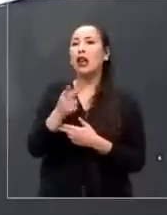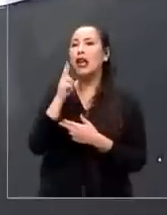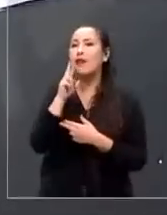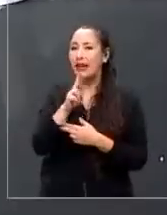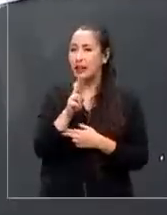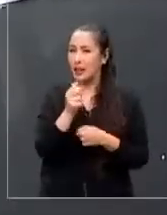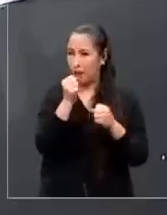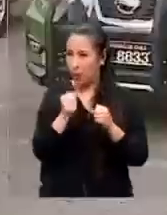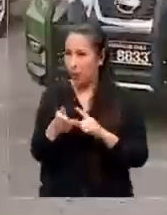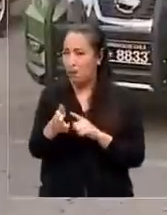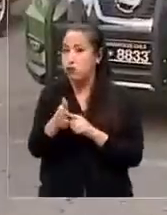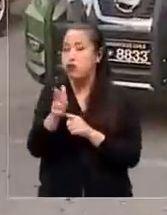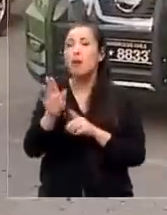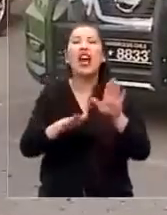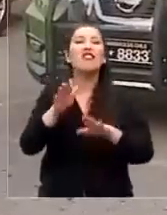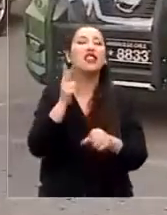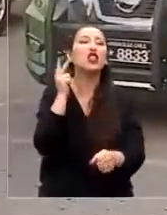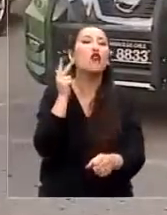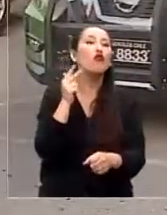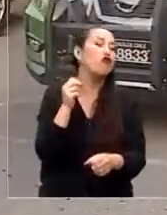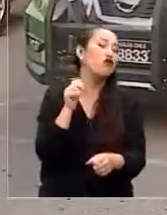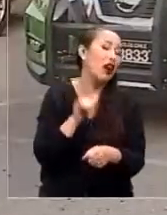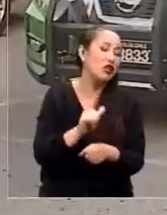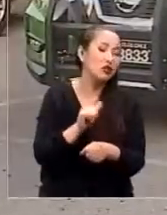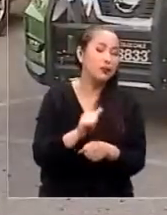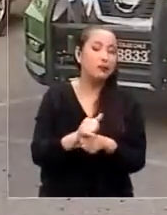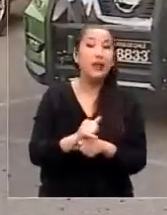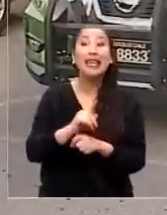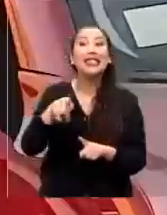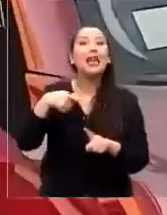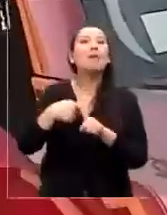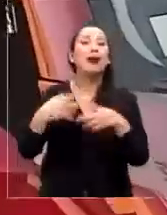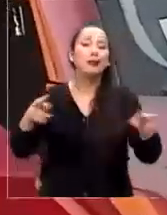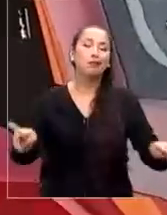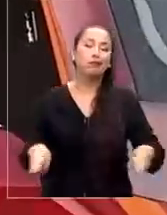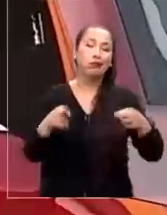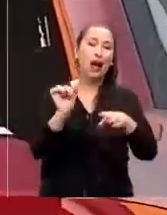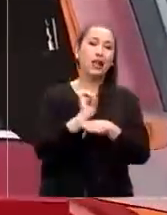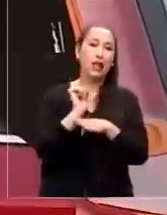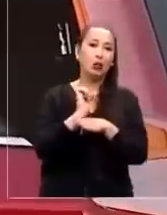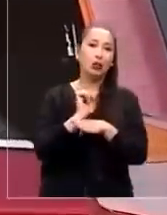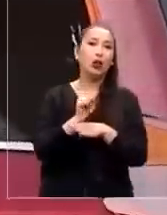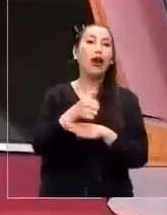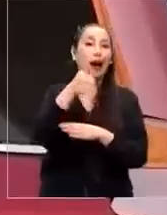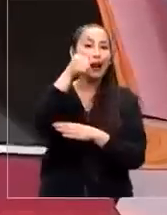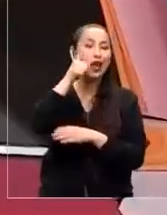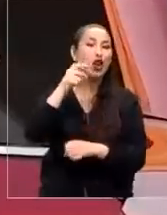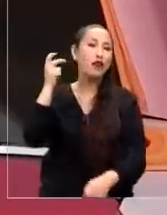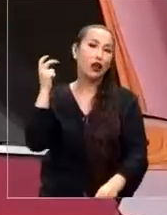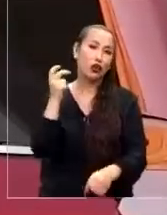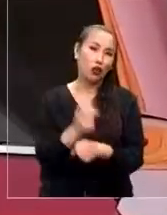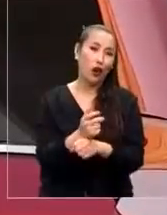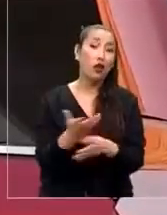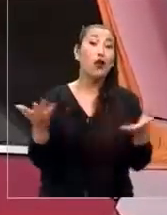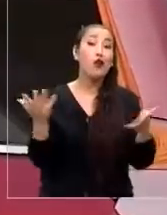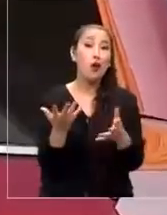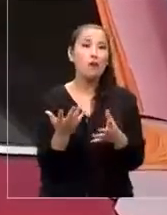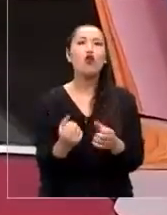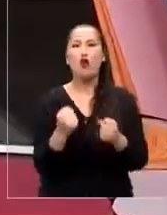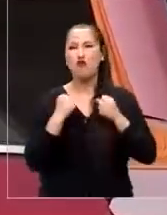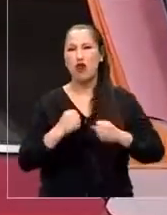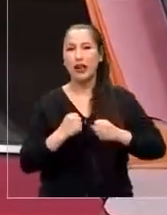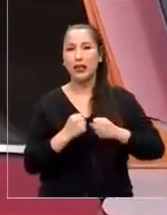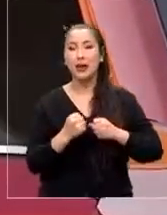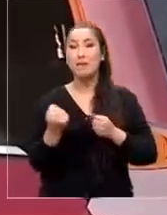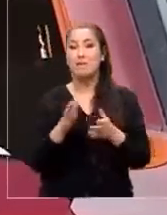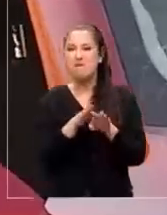disparo y se logra además la recuperación de este vehículo que había sido sustraído la jornada de ayer mediante un robo con intimidación, modalidad